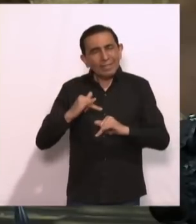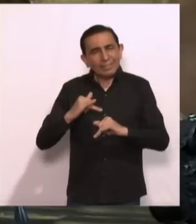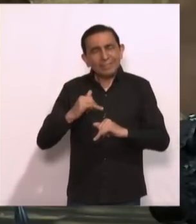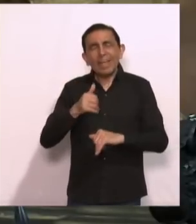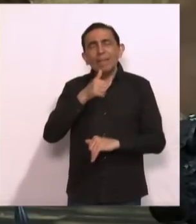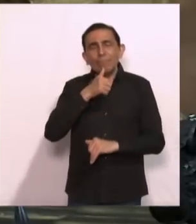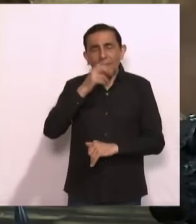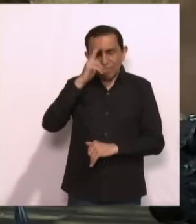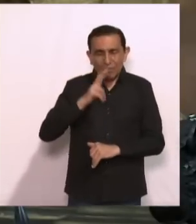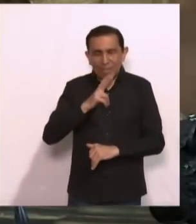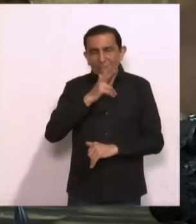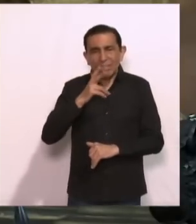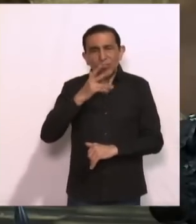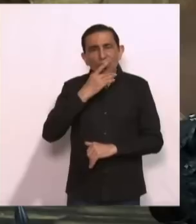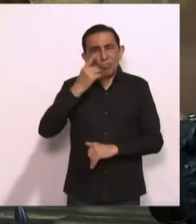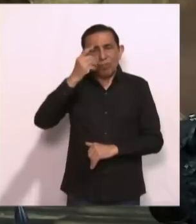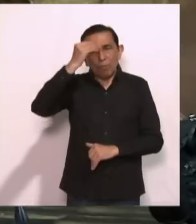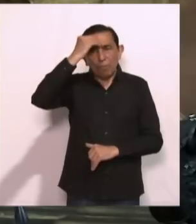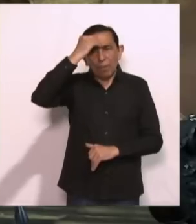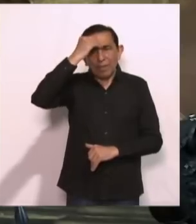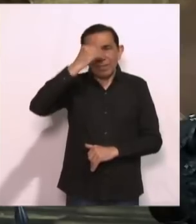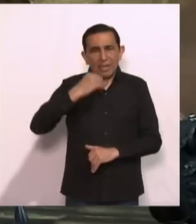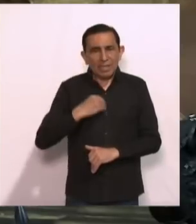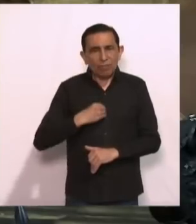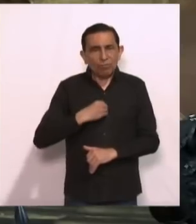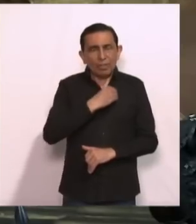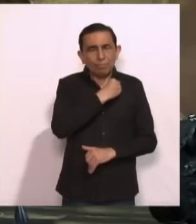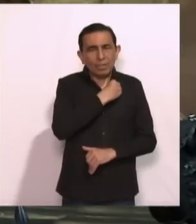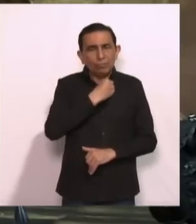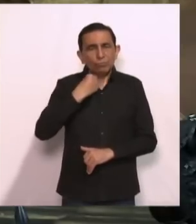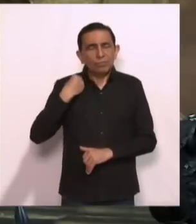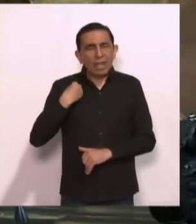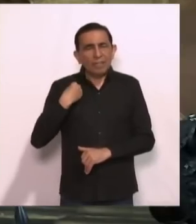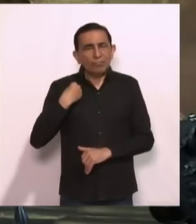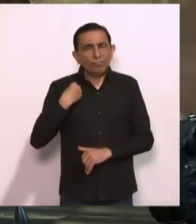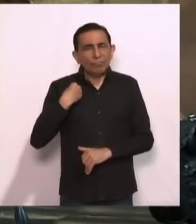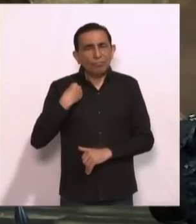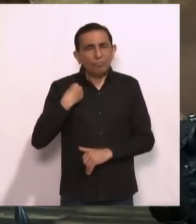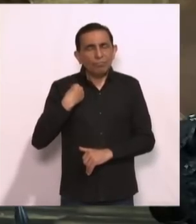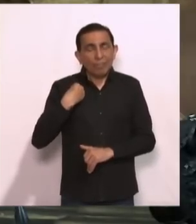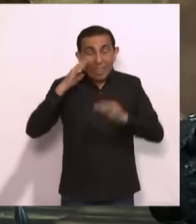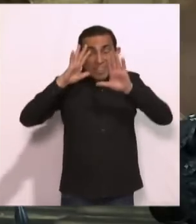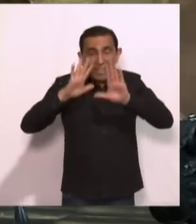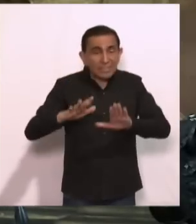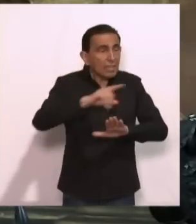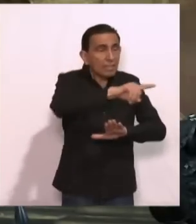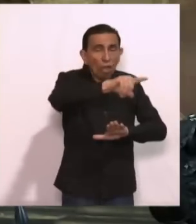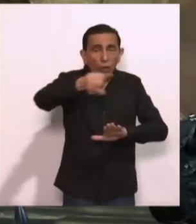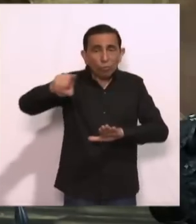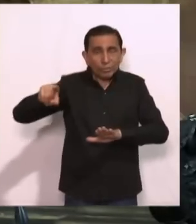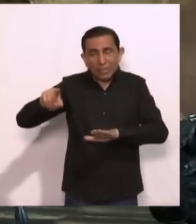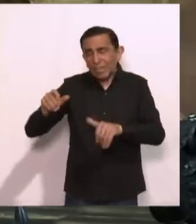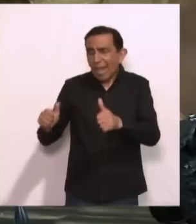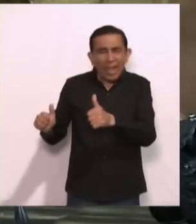la bendición de Dios, que es Padre, Hijo y Espíritu Santo, descienda sobre ustedes y